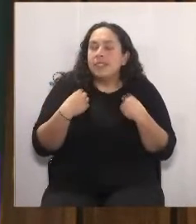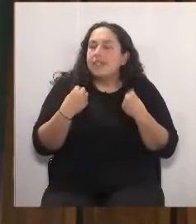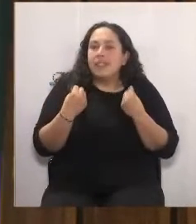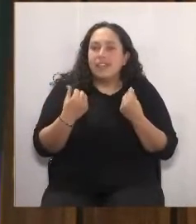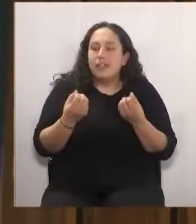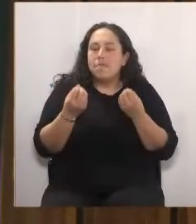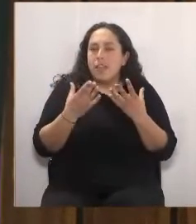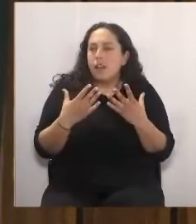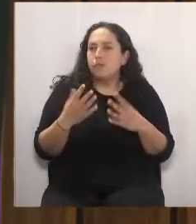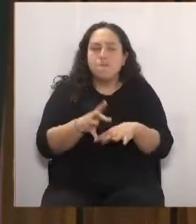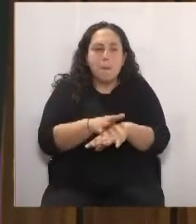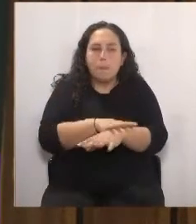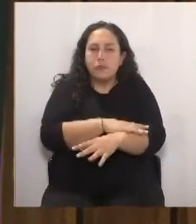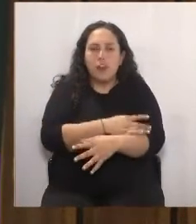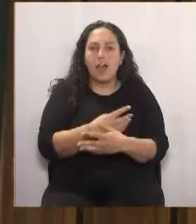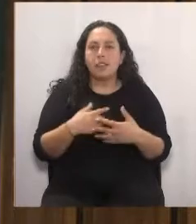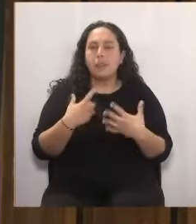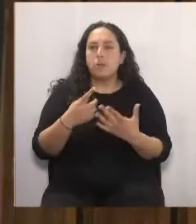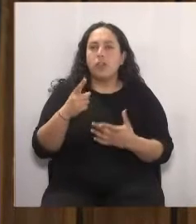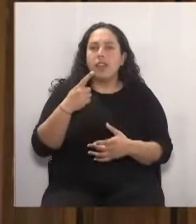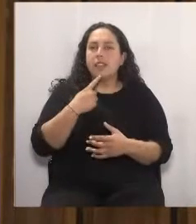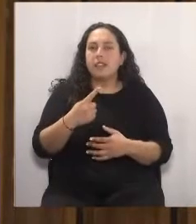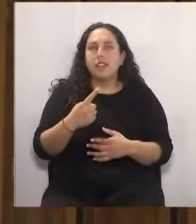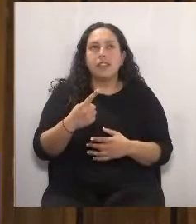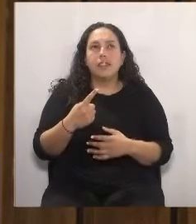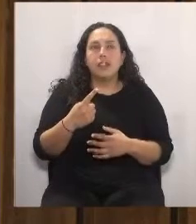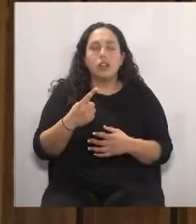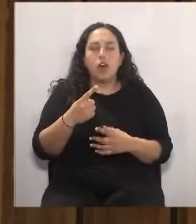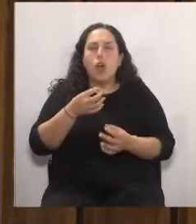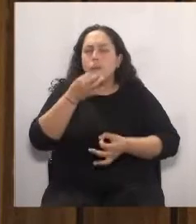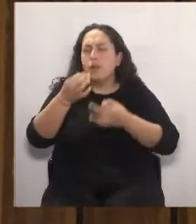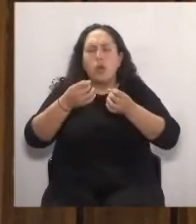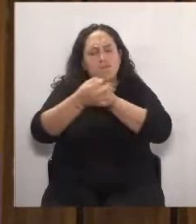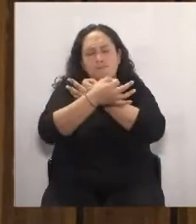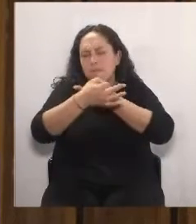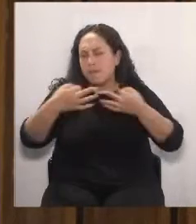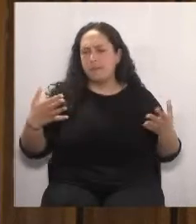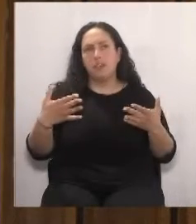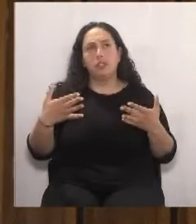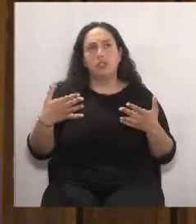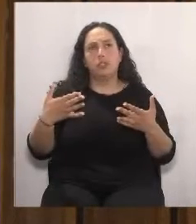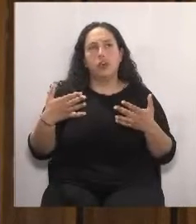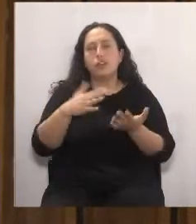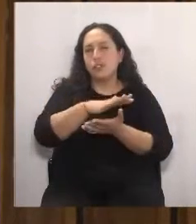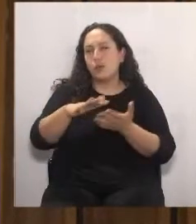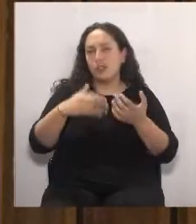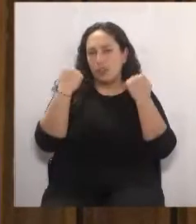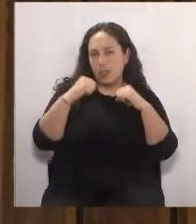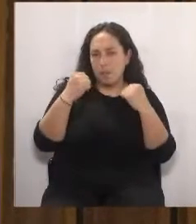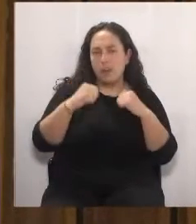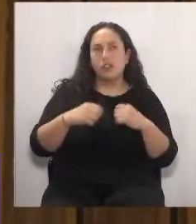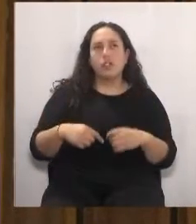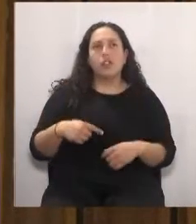emotivo, simplemente por el perfil, el giro que le dio. Creo que estábamos acostumbrados